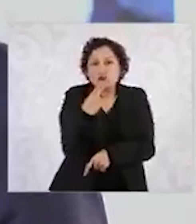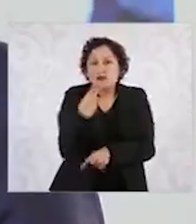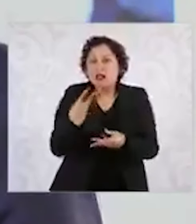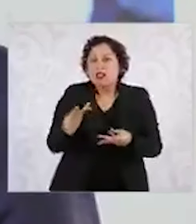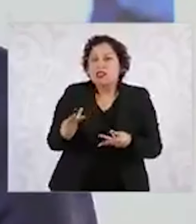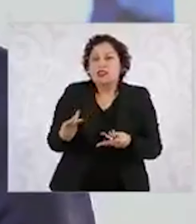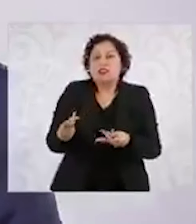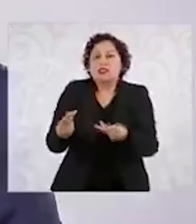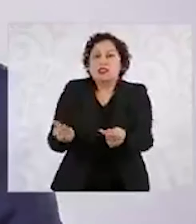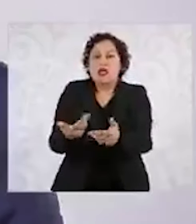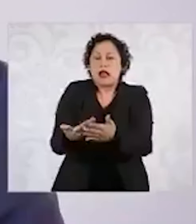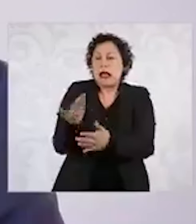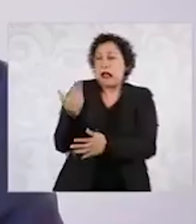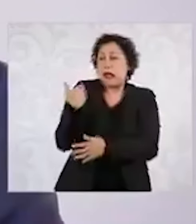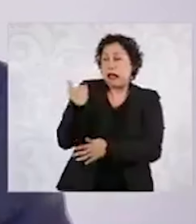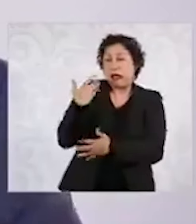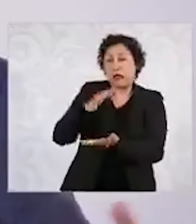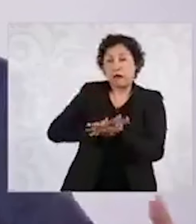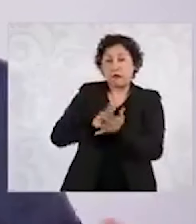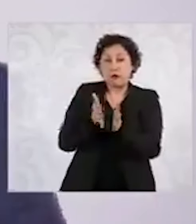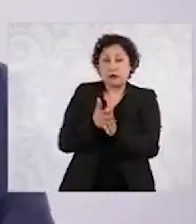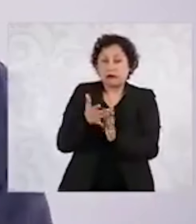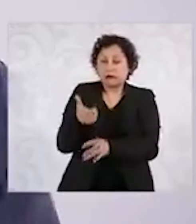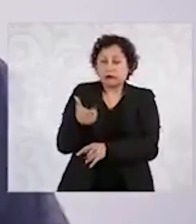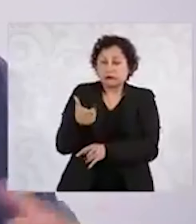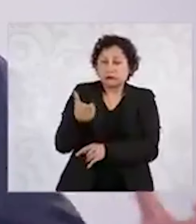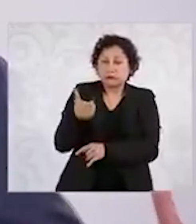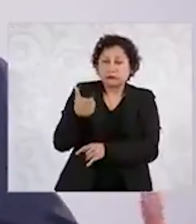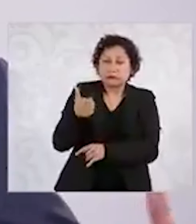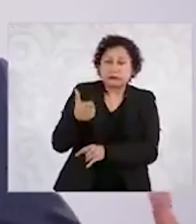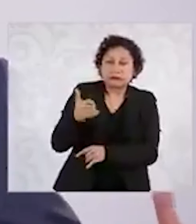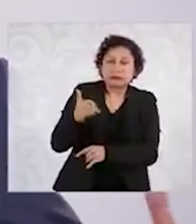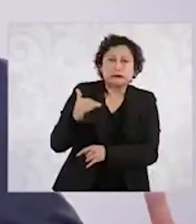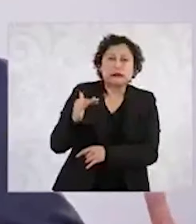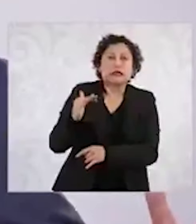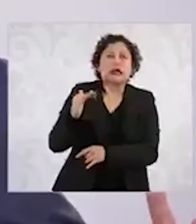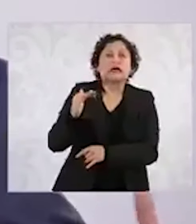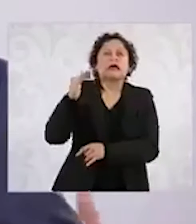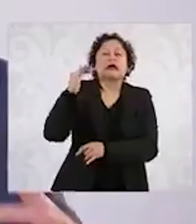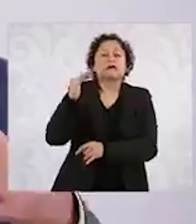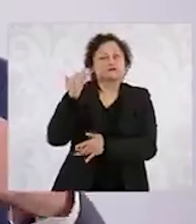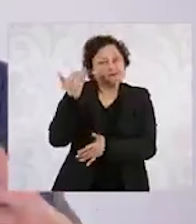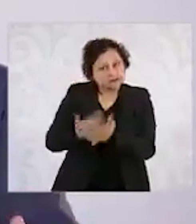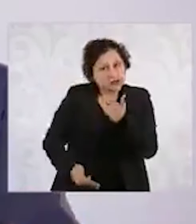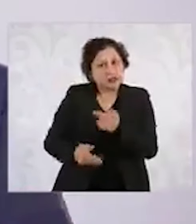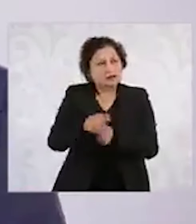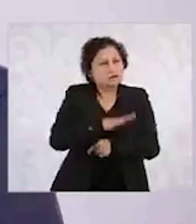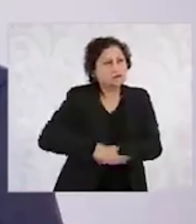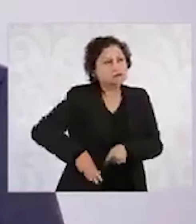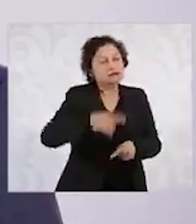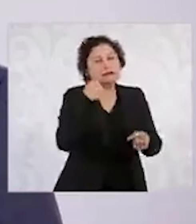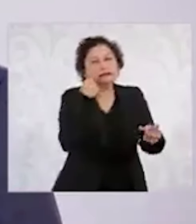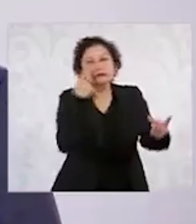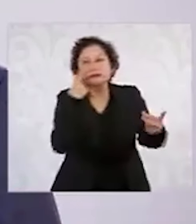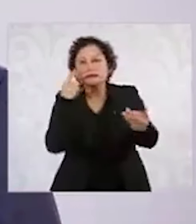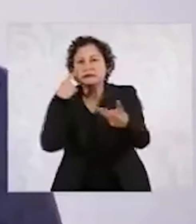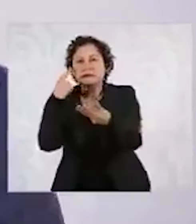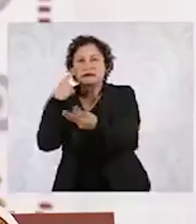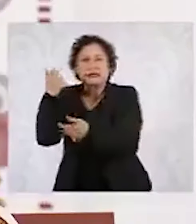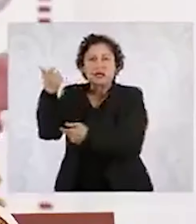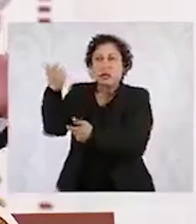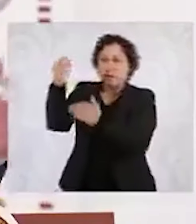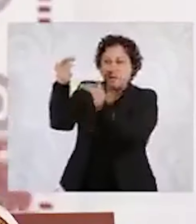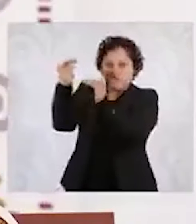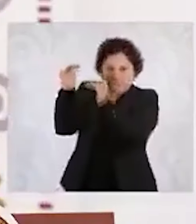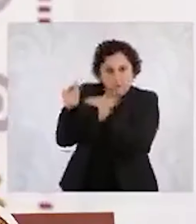y sostenibilidad. Para ayudar económicamente a las y los agricultores, adelantó que otorgarán apoyos monetarios para contribuir con sus cosechas a